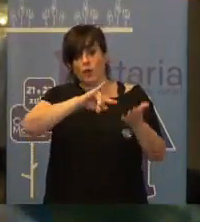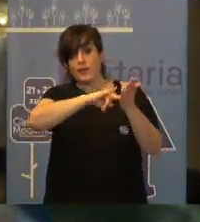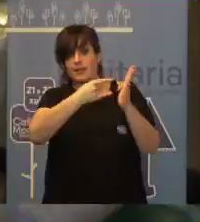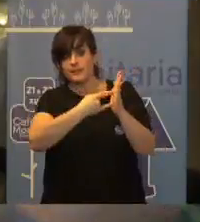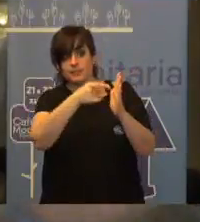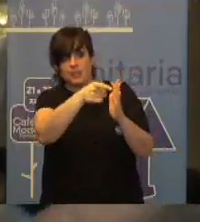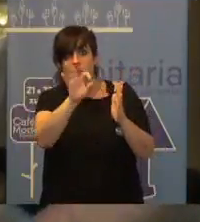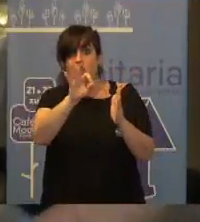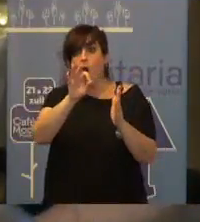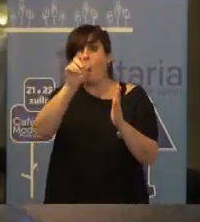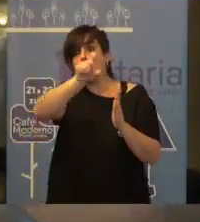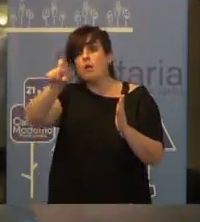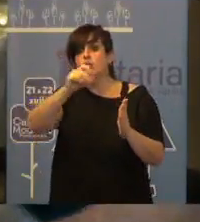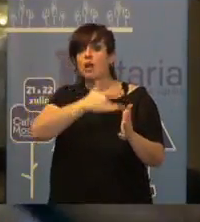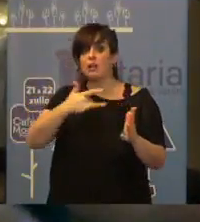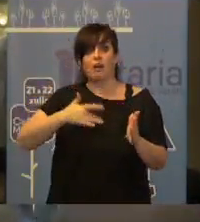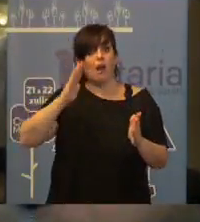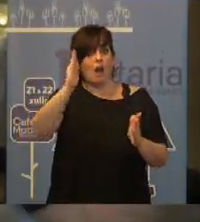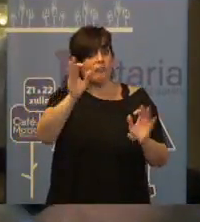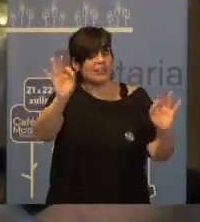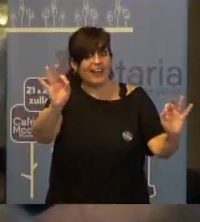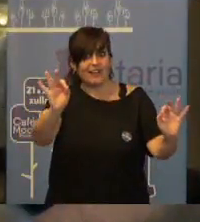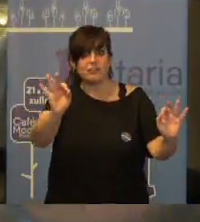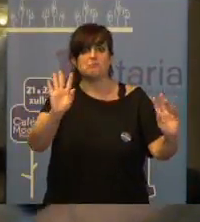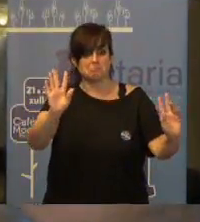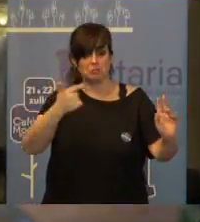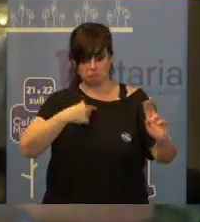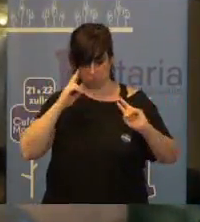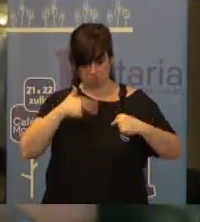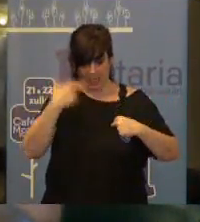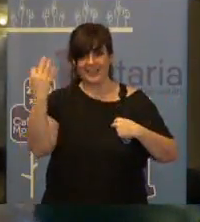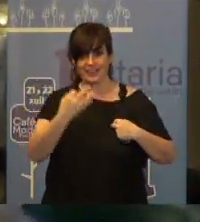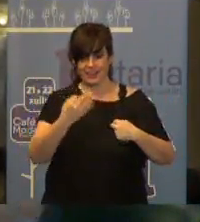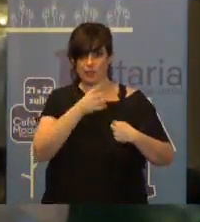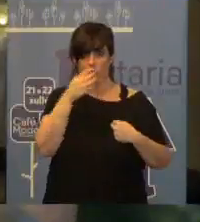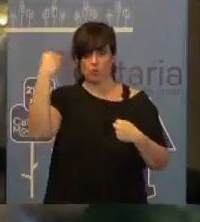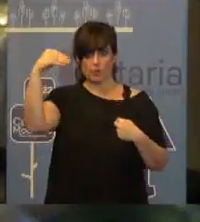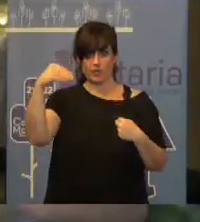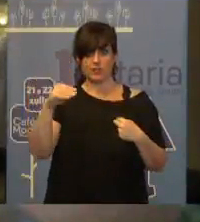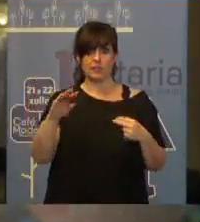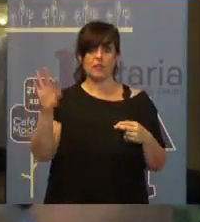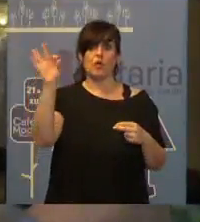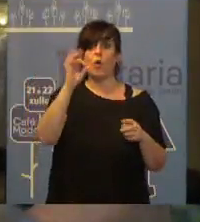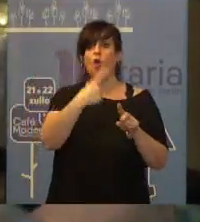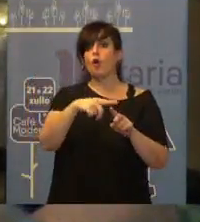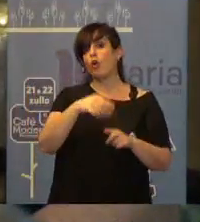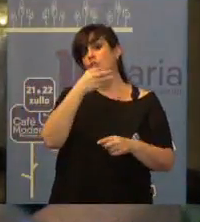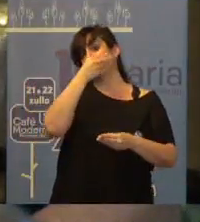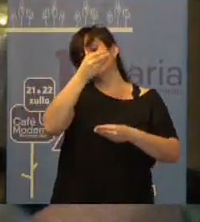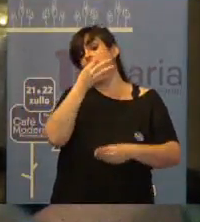Galicia, ou ao tío que o seña. E tú, se entras para iso. Non para decir cosas que, al final, tampouco importan tanto